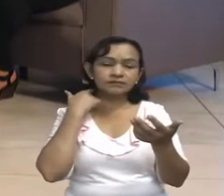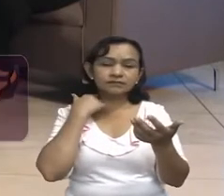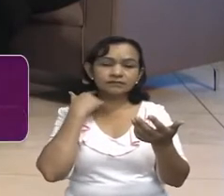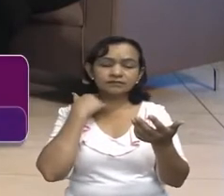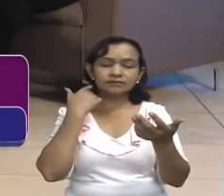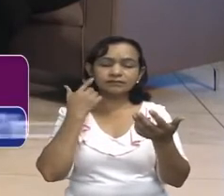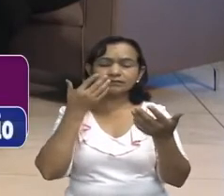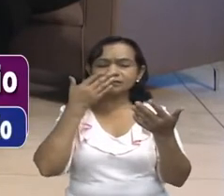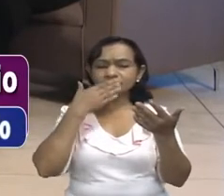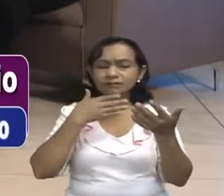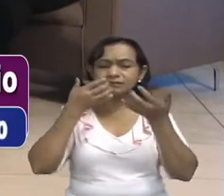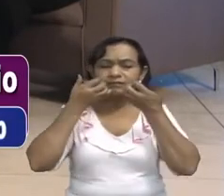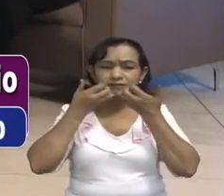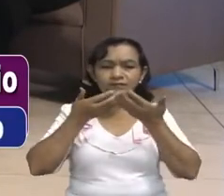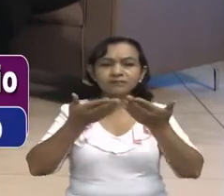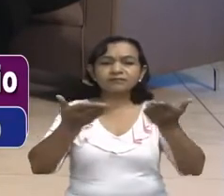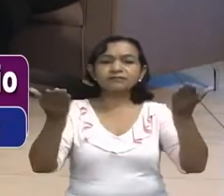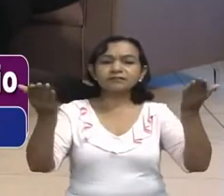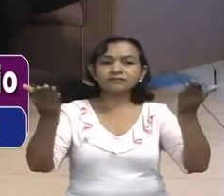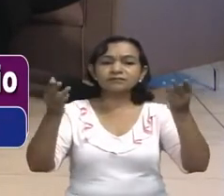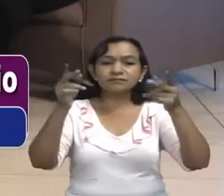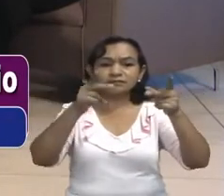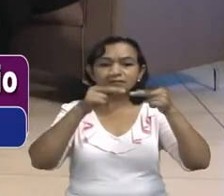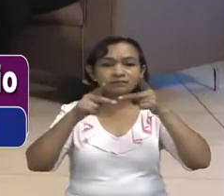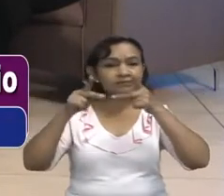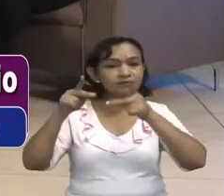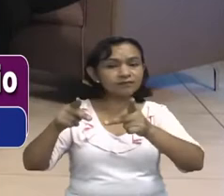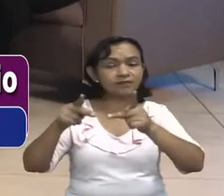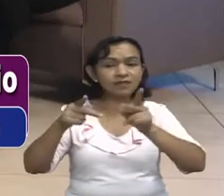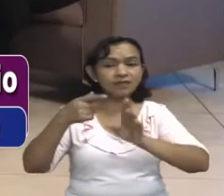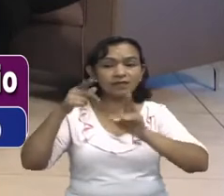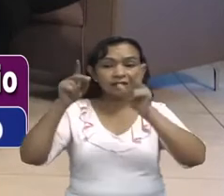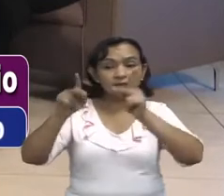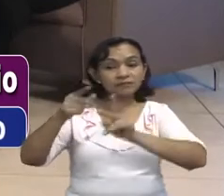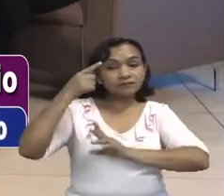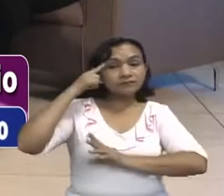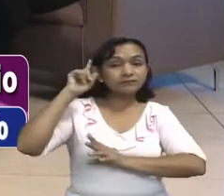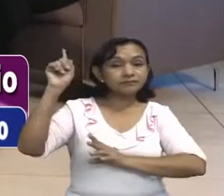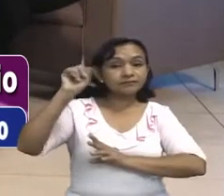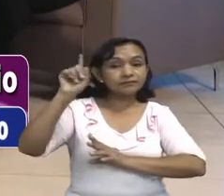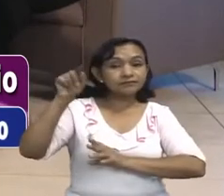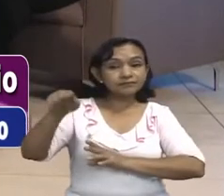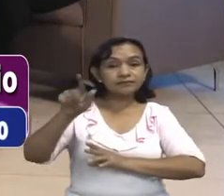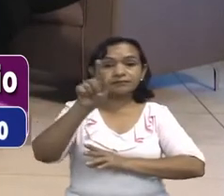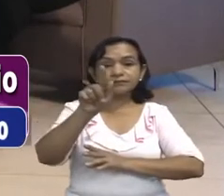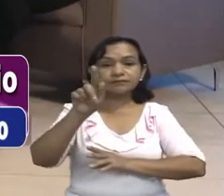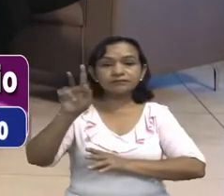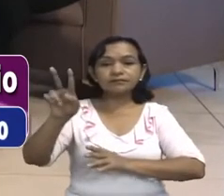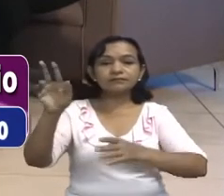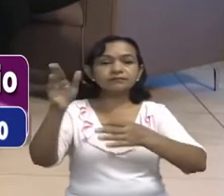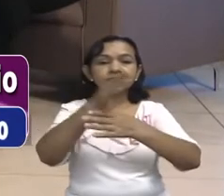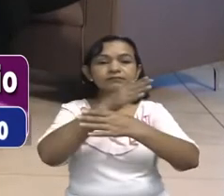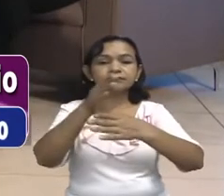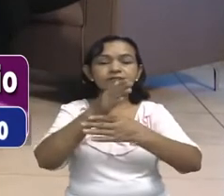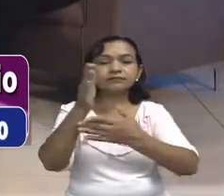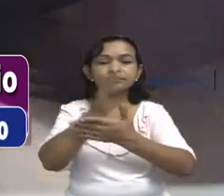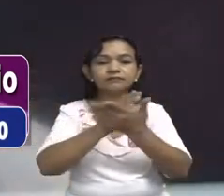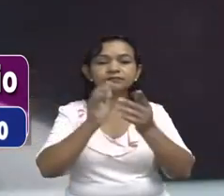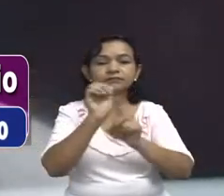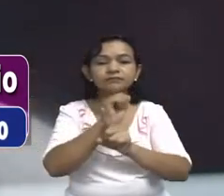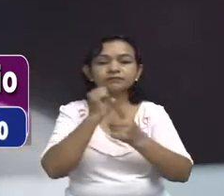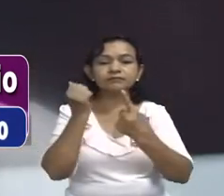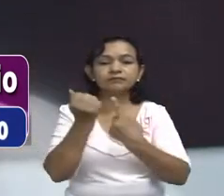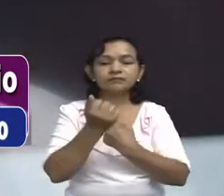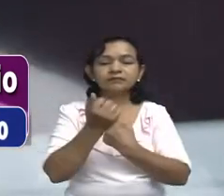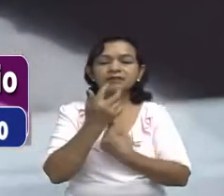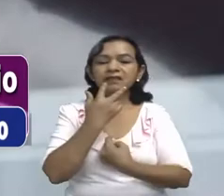campaña malintencionada y a veces por desconocimiento, claro, de algunos medios de comunicación que decían que en la asamblea no se